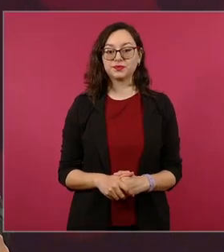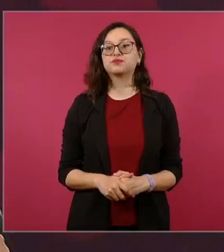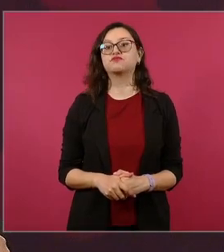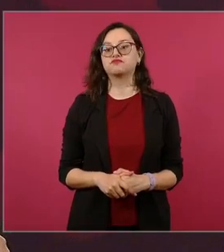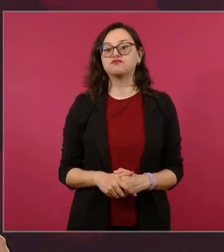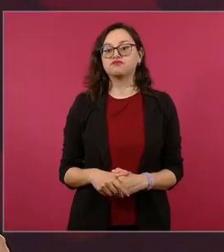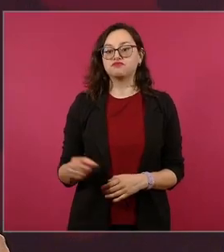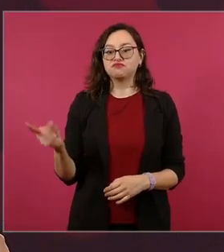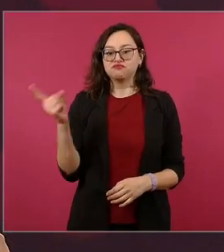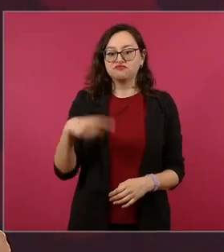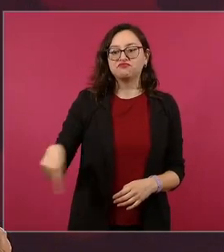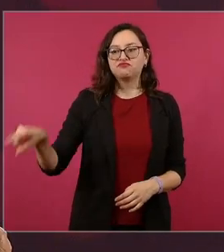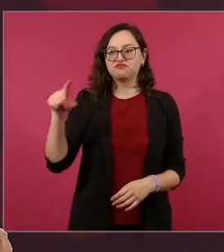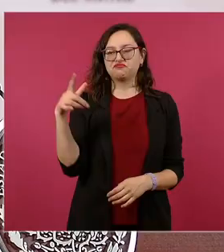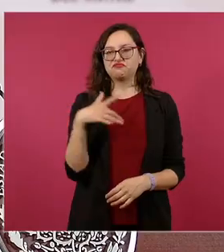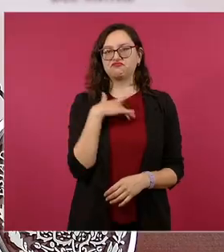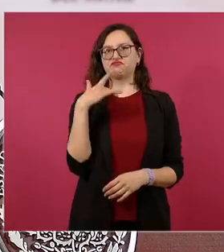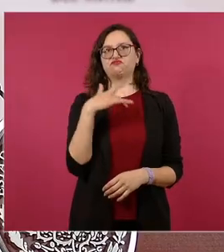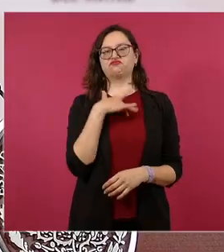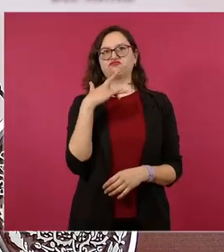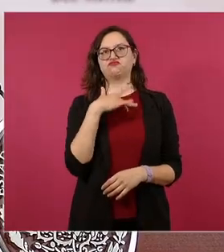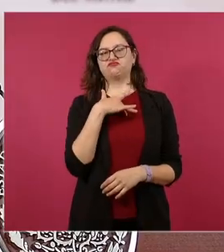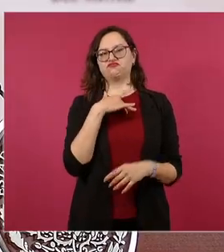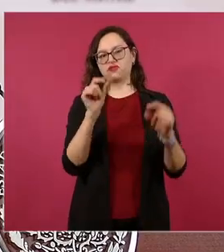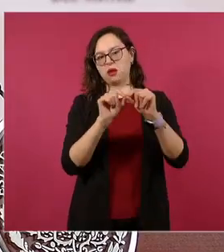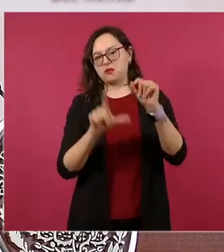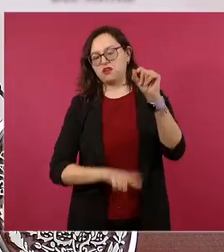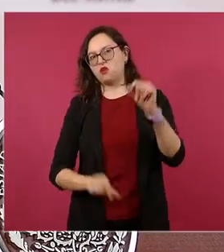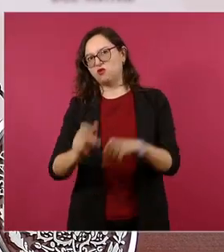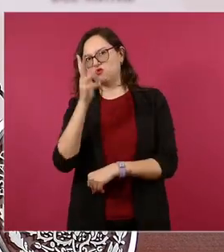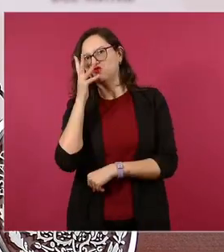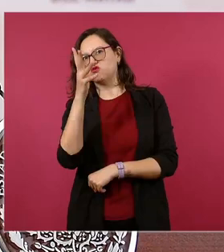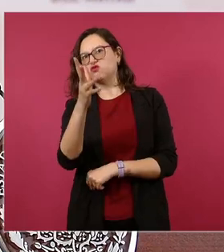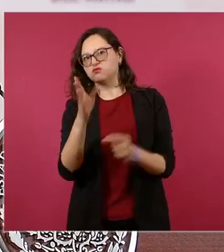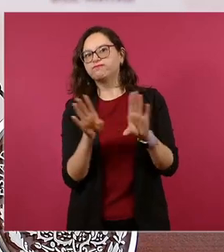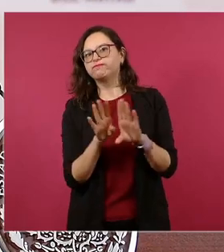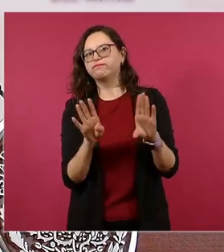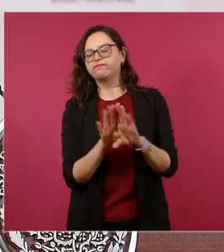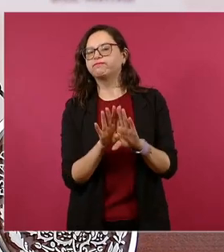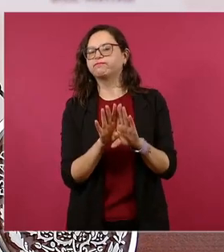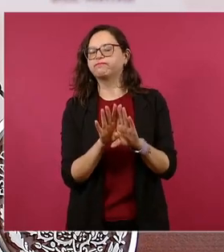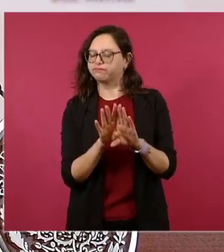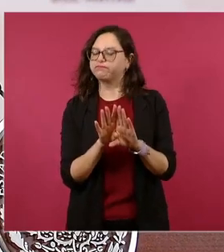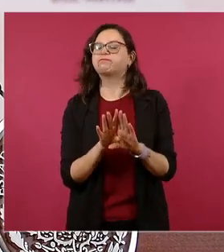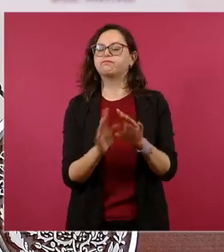decidieron sobre el futuro de nuestro país.